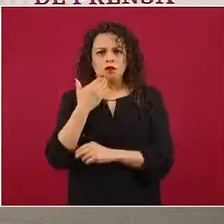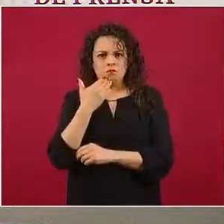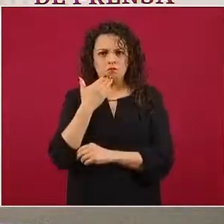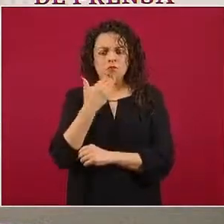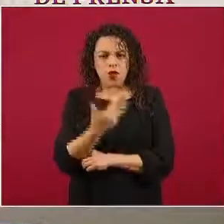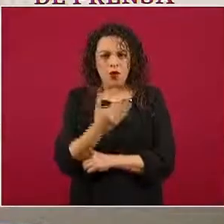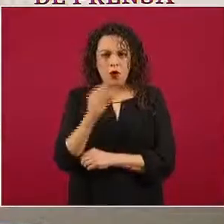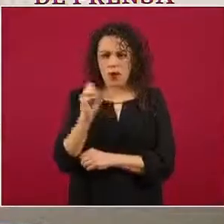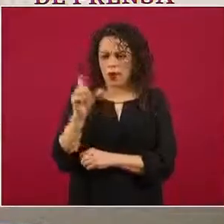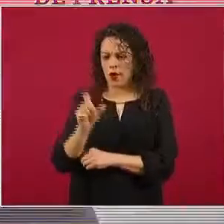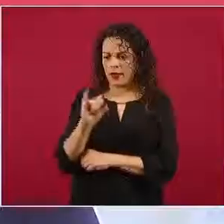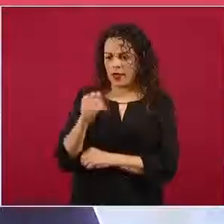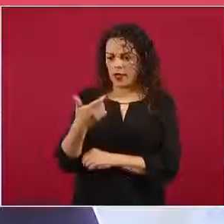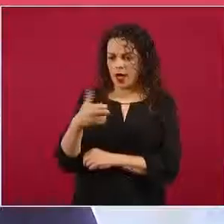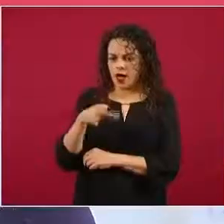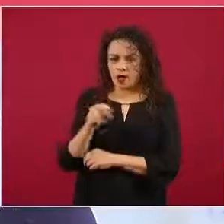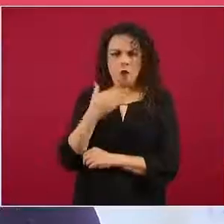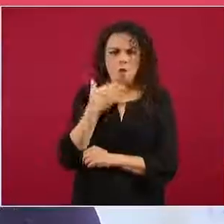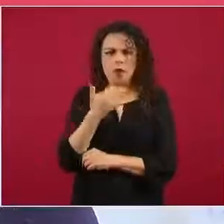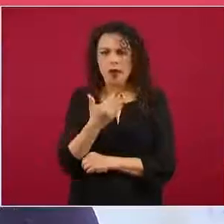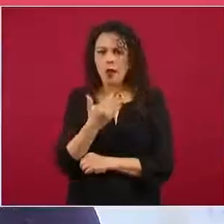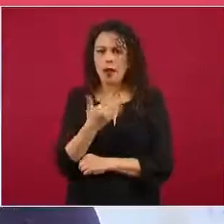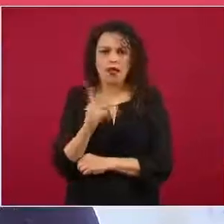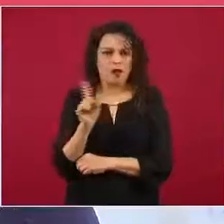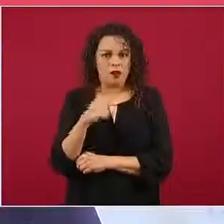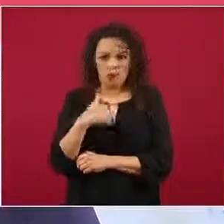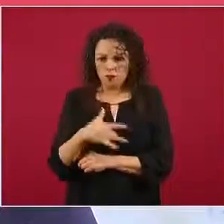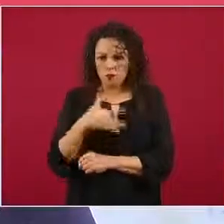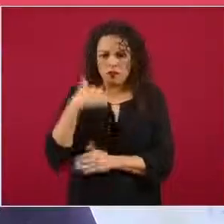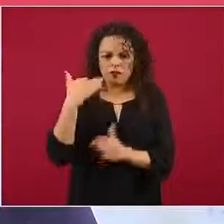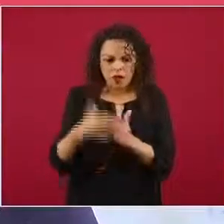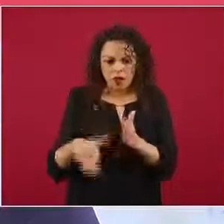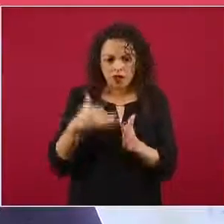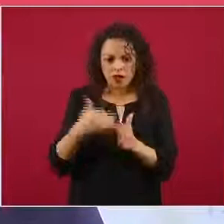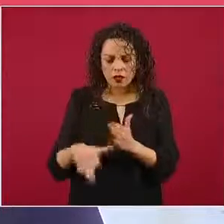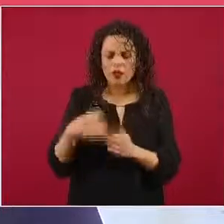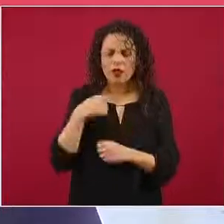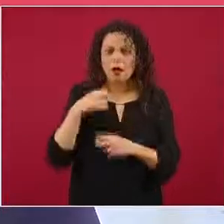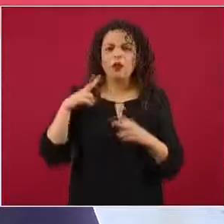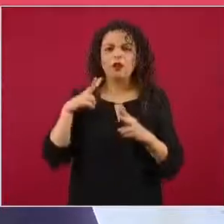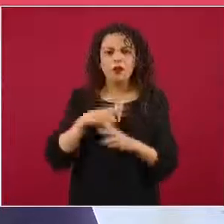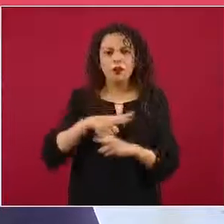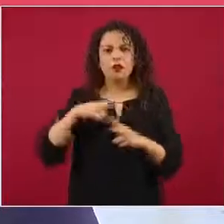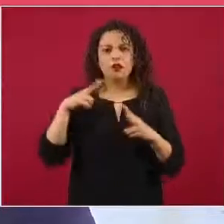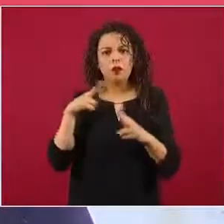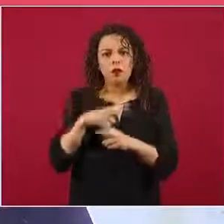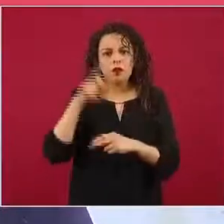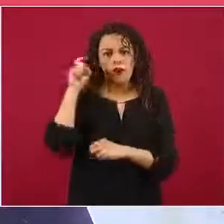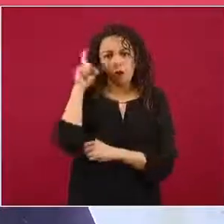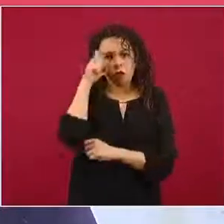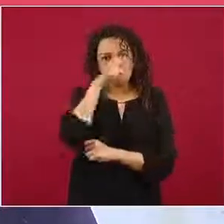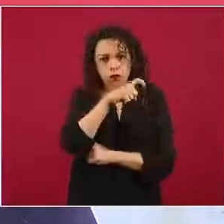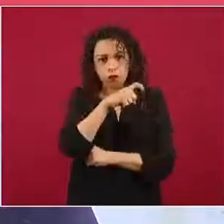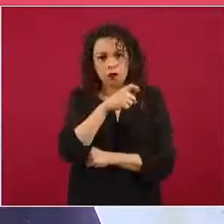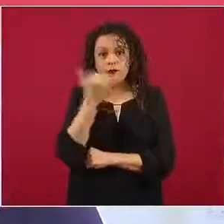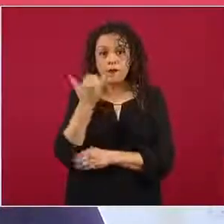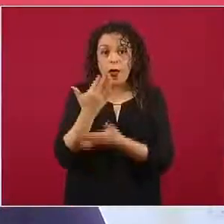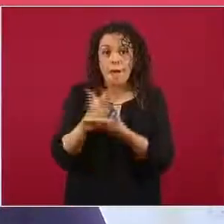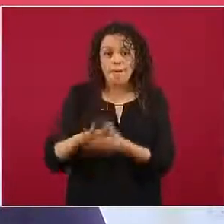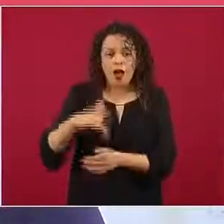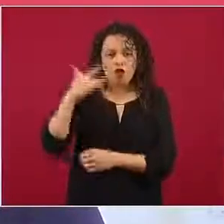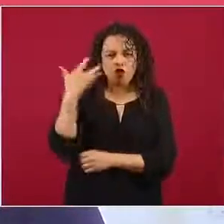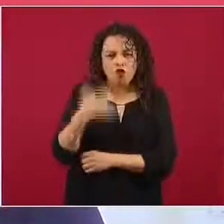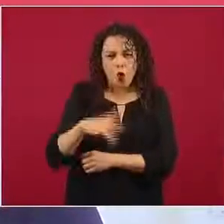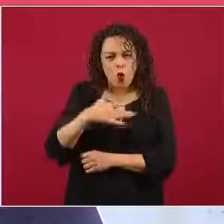el oxígeno necesario y entonces pareciera que me falta la respiración, si a esto además se acompaña el dolor de pecho o